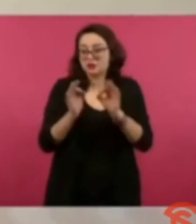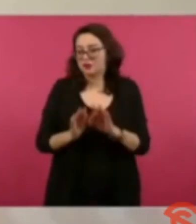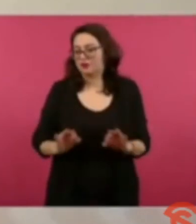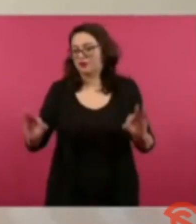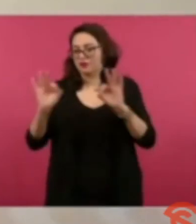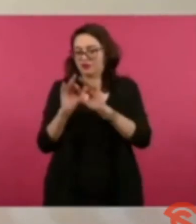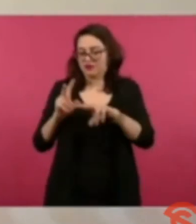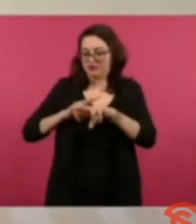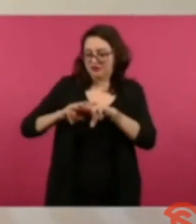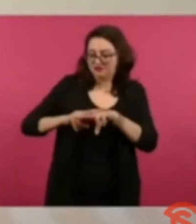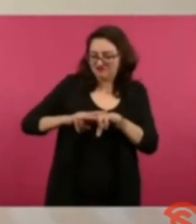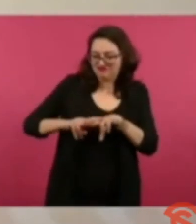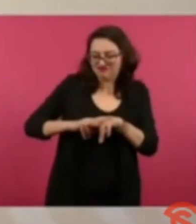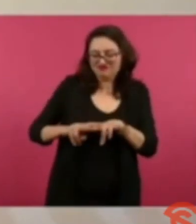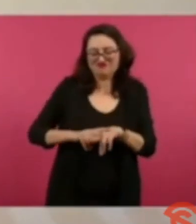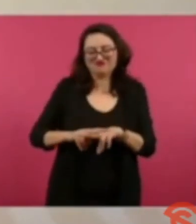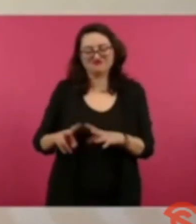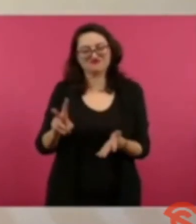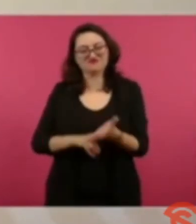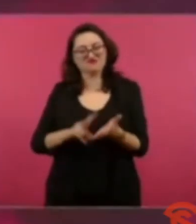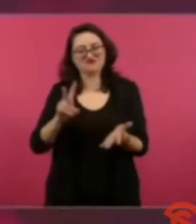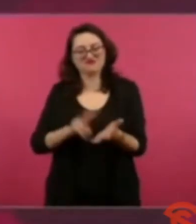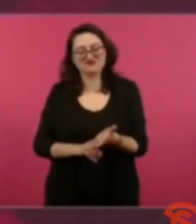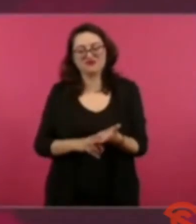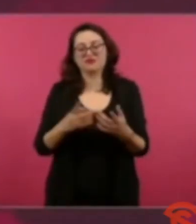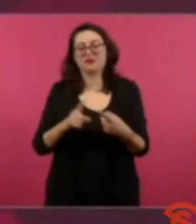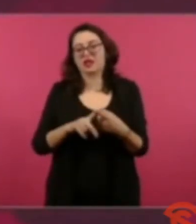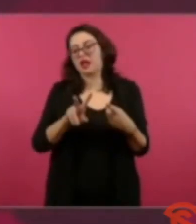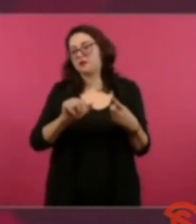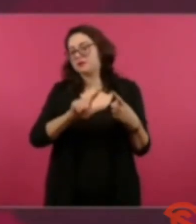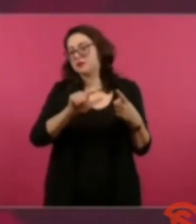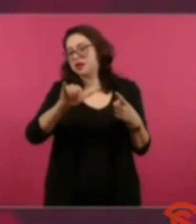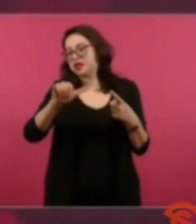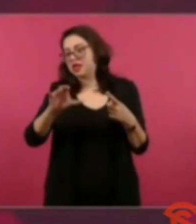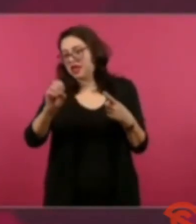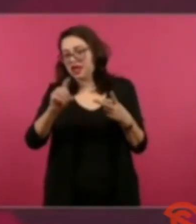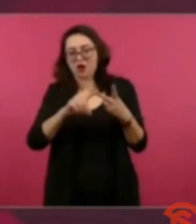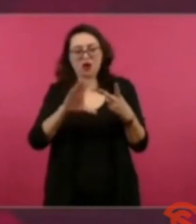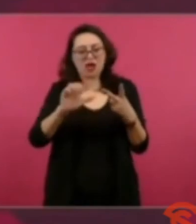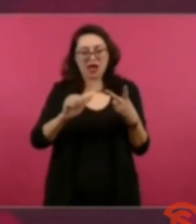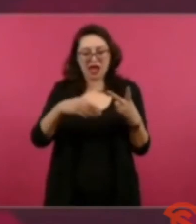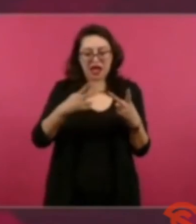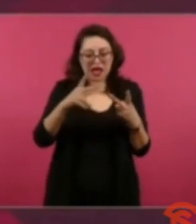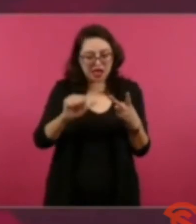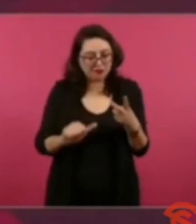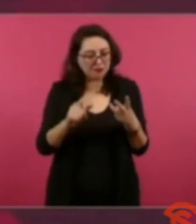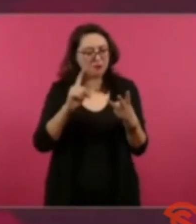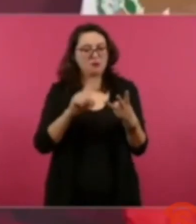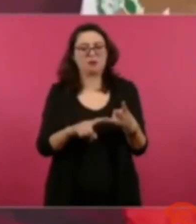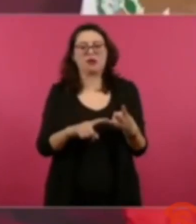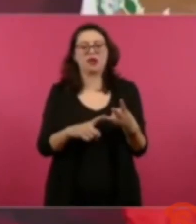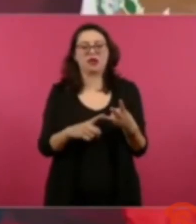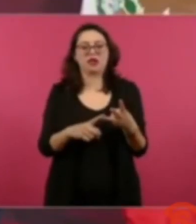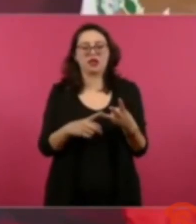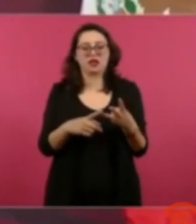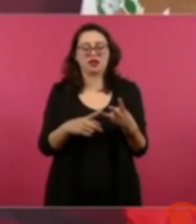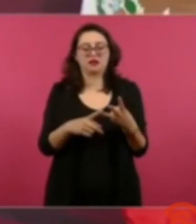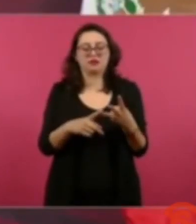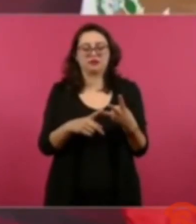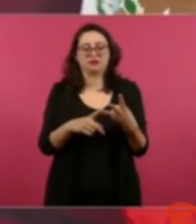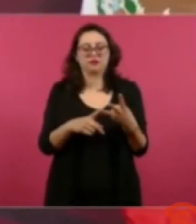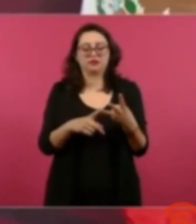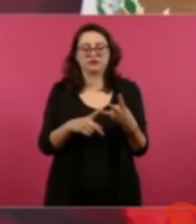eso lo de Vallejo, por eso lo de Campa, por eso cuando convocan